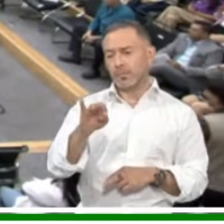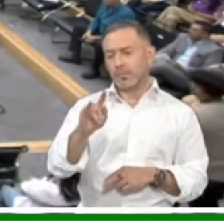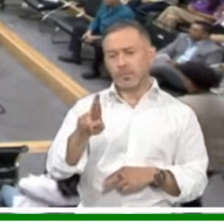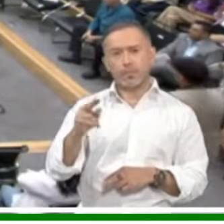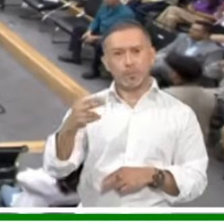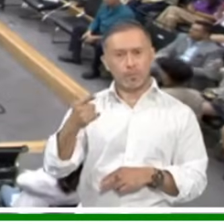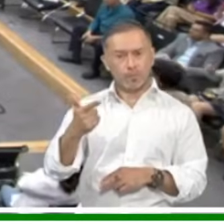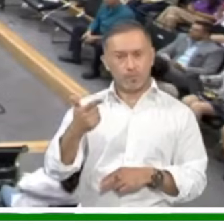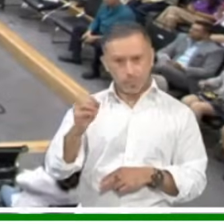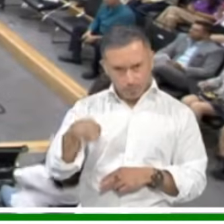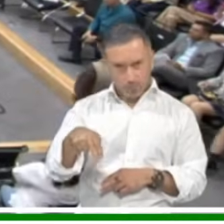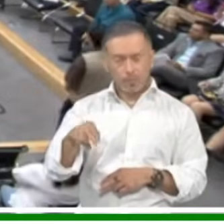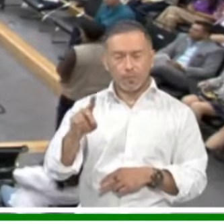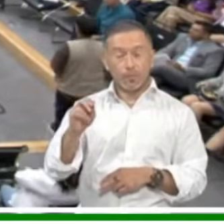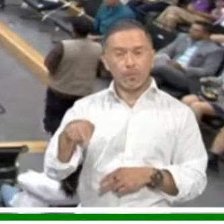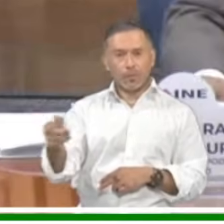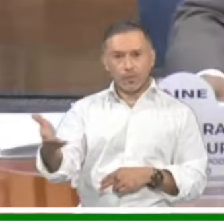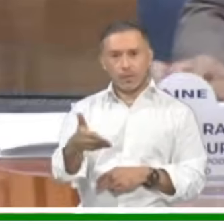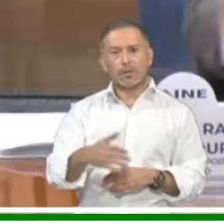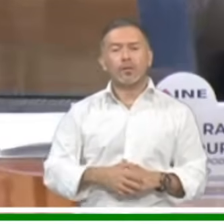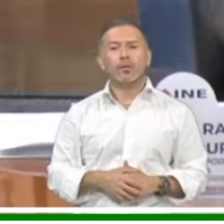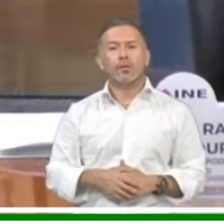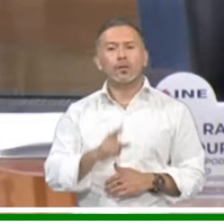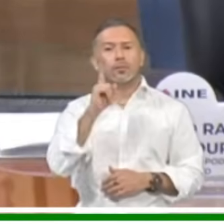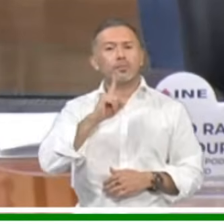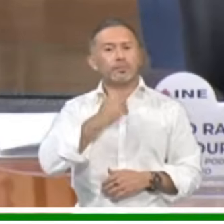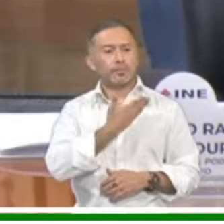Adelante. Muchas gracias, presidenta.